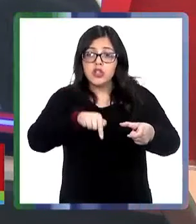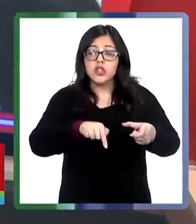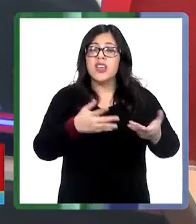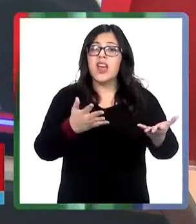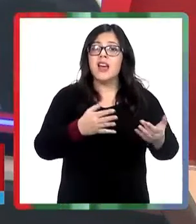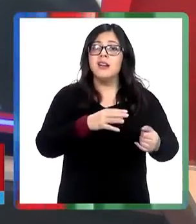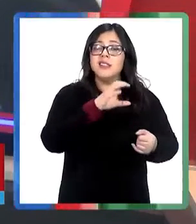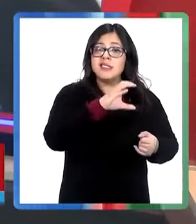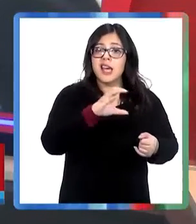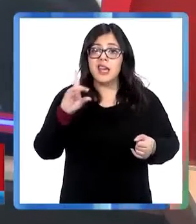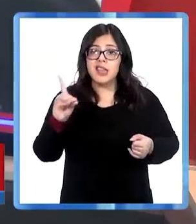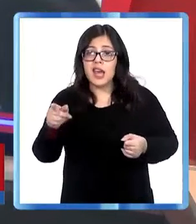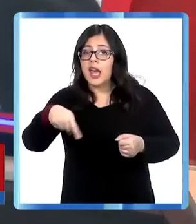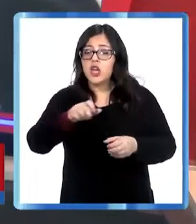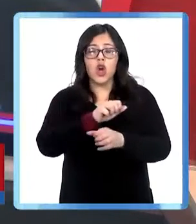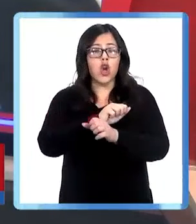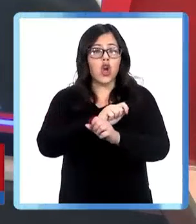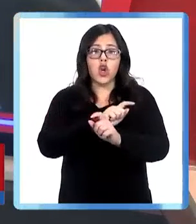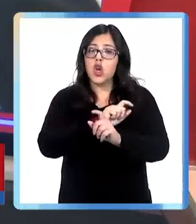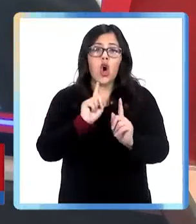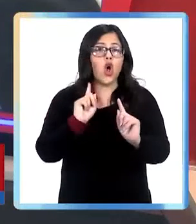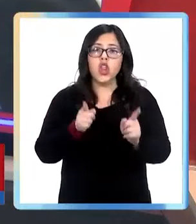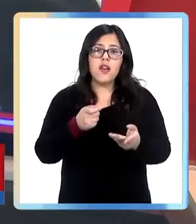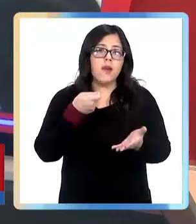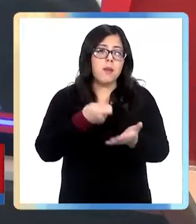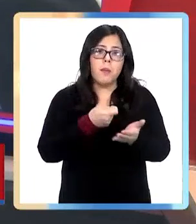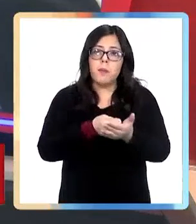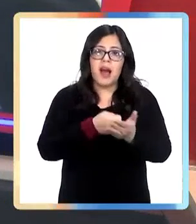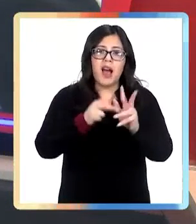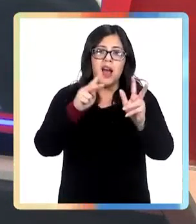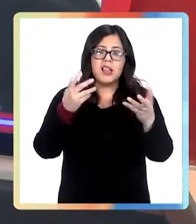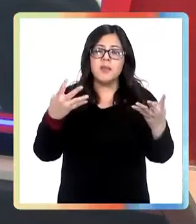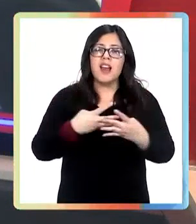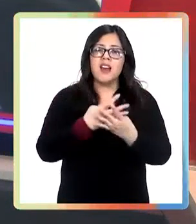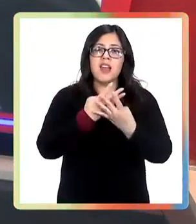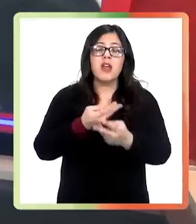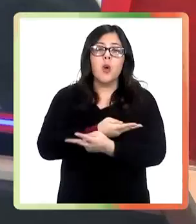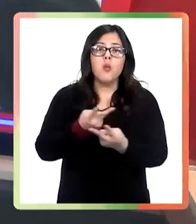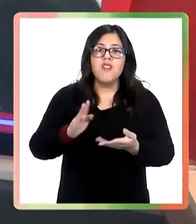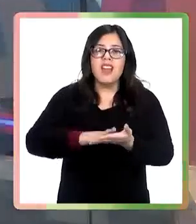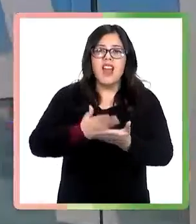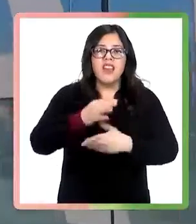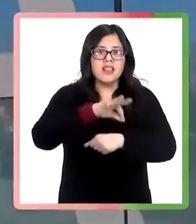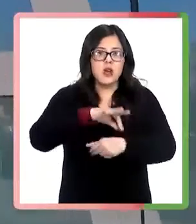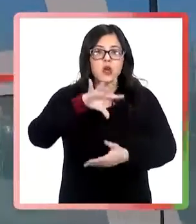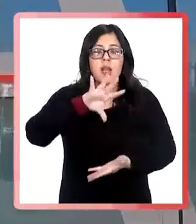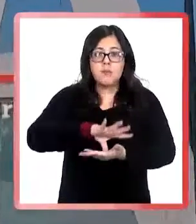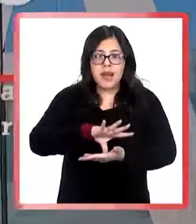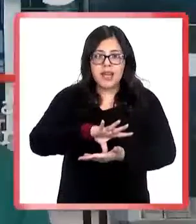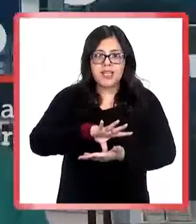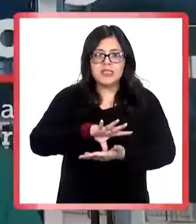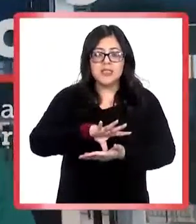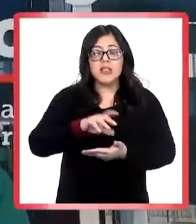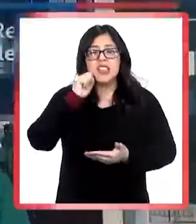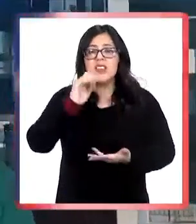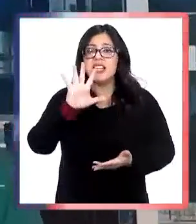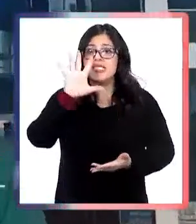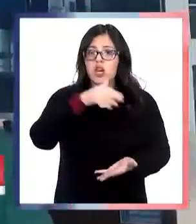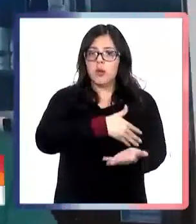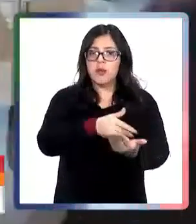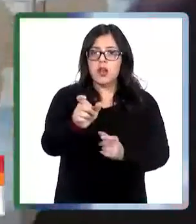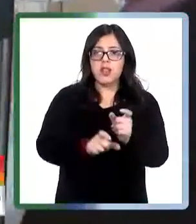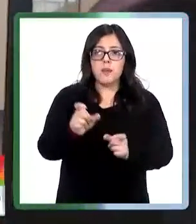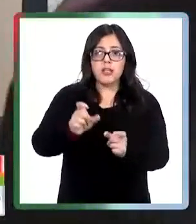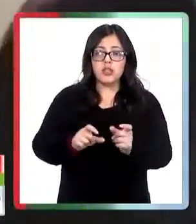tramos C y D no tendrán que realizar copago en las atenciones de la red pública de salud de todo el país. ¿Qué significa